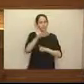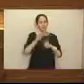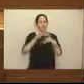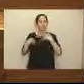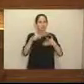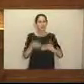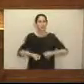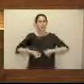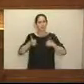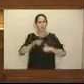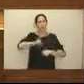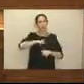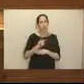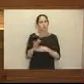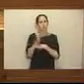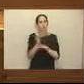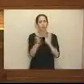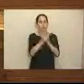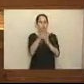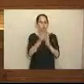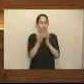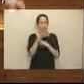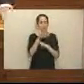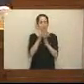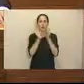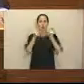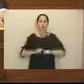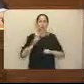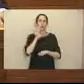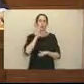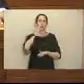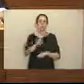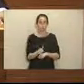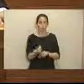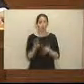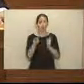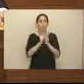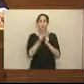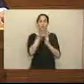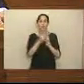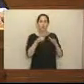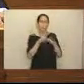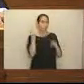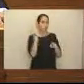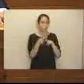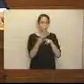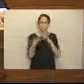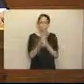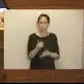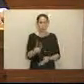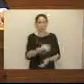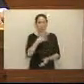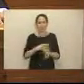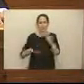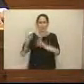hemos planteado una enmienda, que también le ofrezco para ese pacto de la corrupción, una enmienda por la cual todos los partidos políticos, sindicatos, organizaciones,